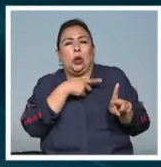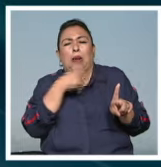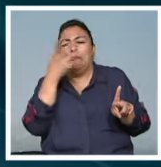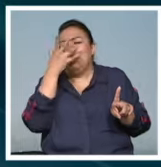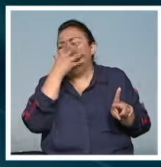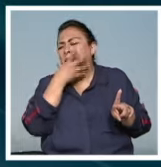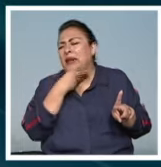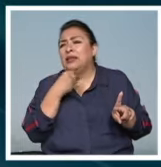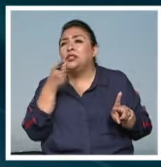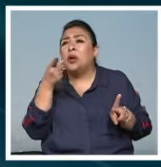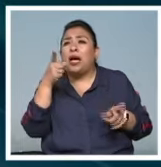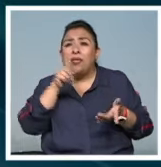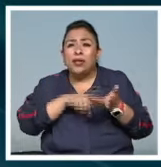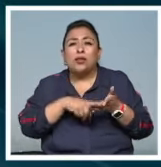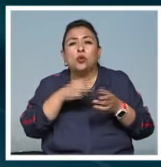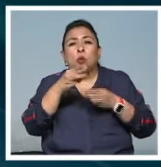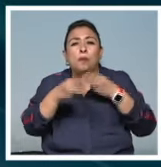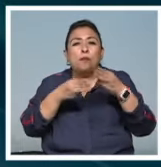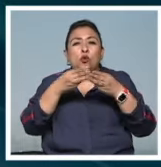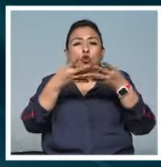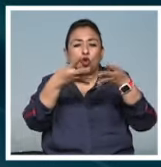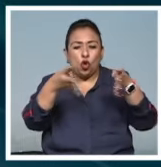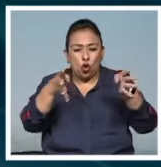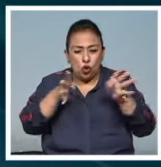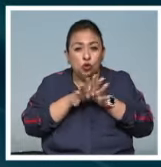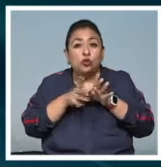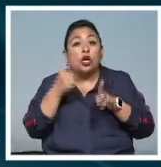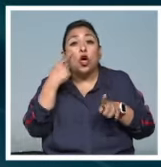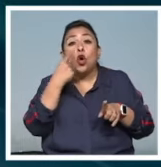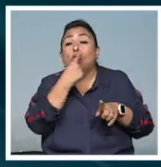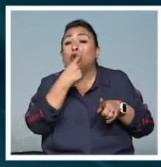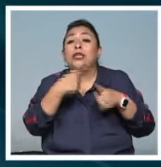que nos sumerge en el mundo de la lucha, pero a través de los ojos del réfere.